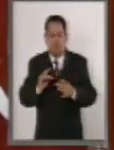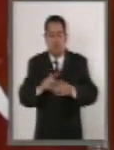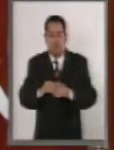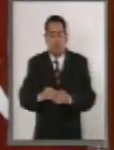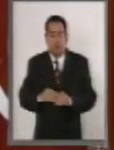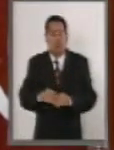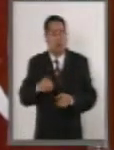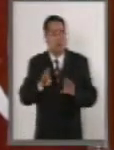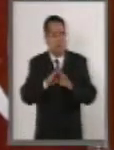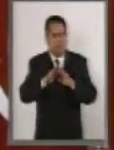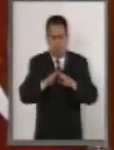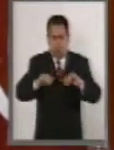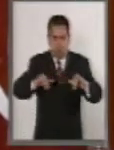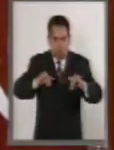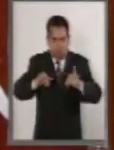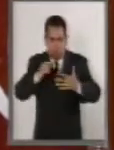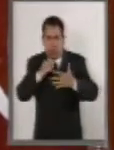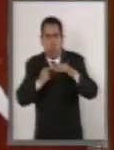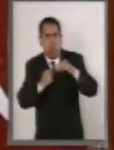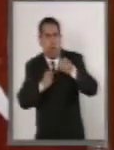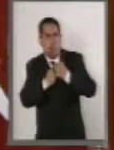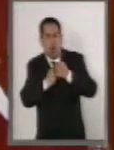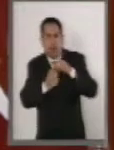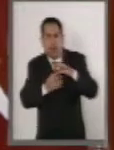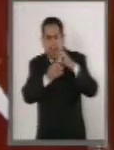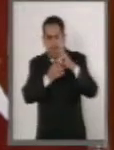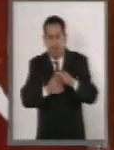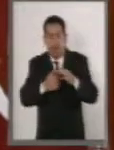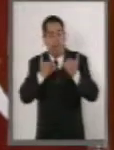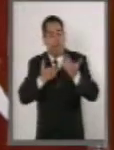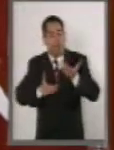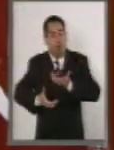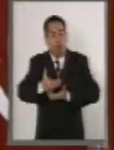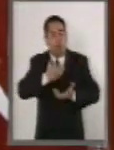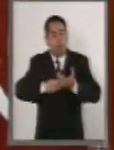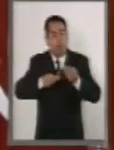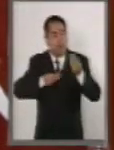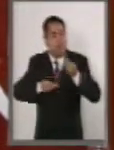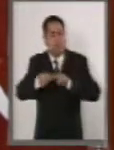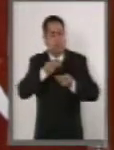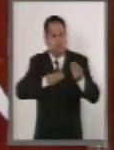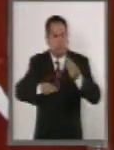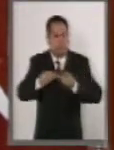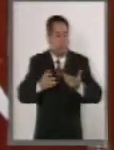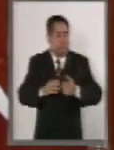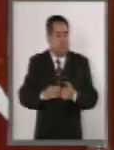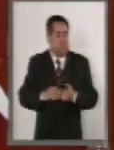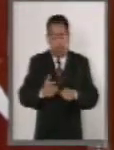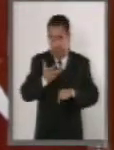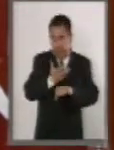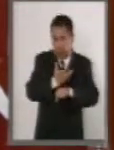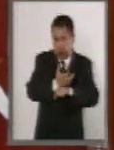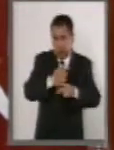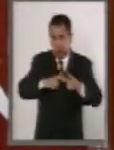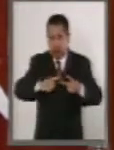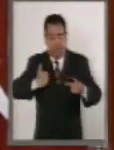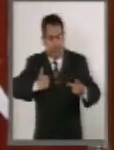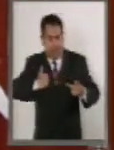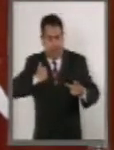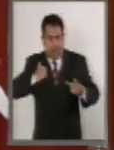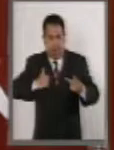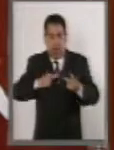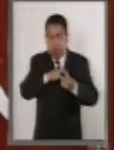los aspectos geopolíticos como por el intercambio comercial que existe. Estados Unidos de América y Canadá